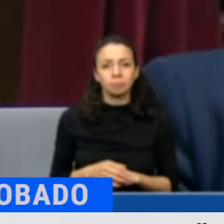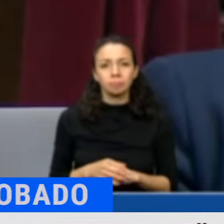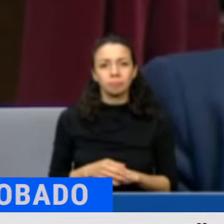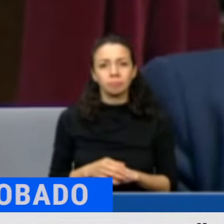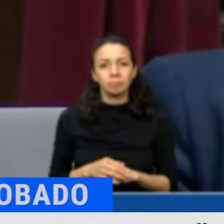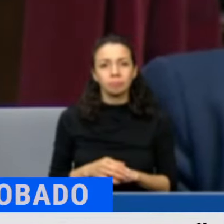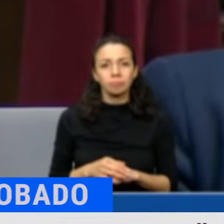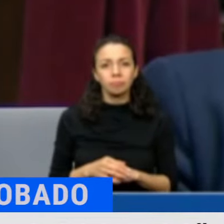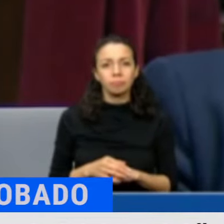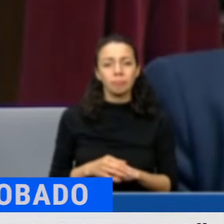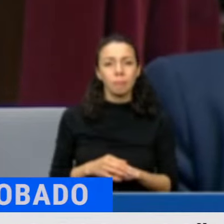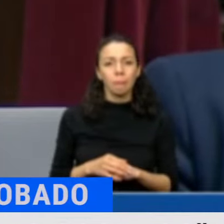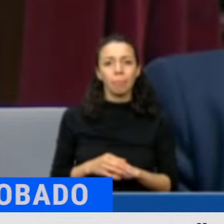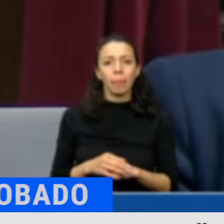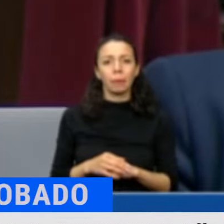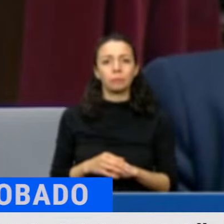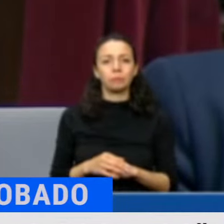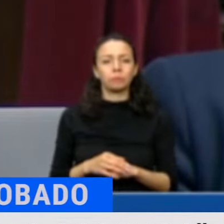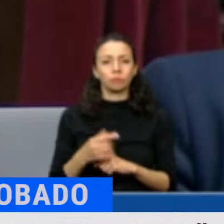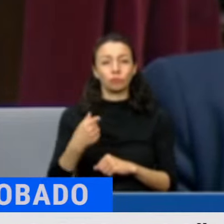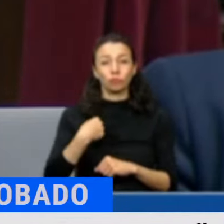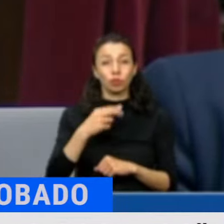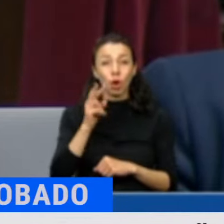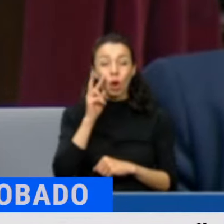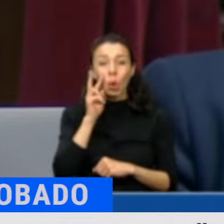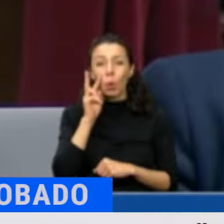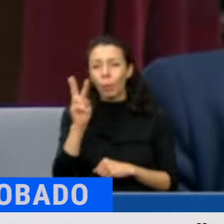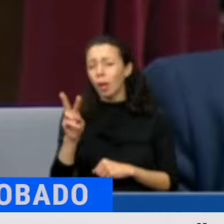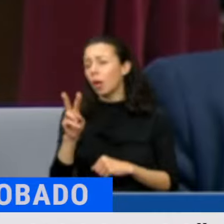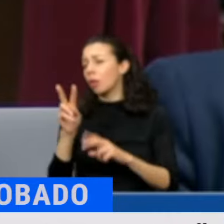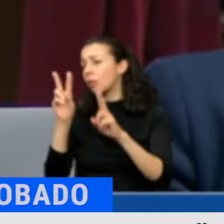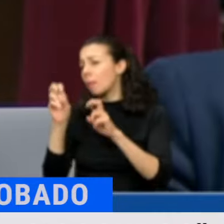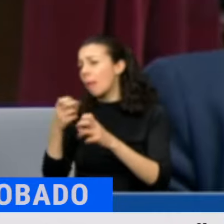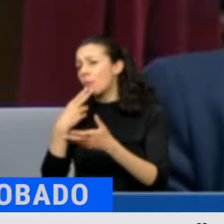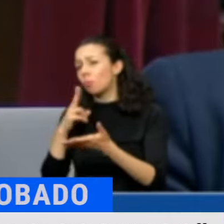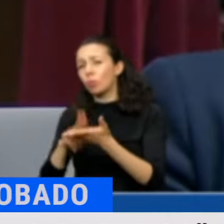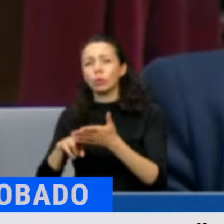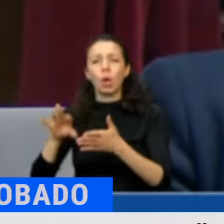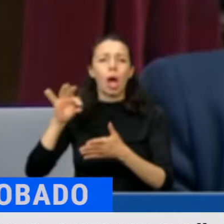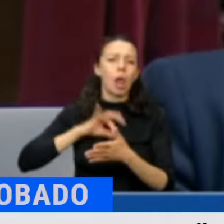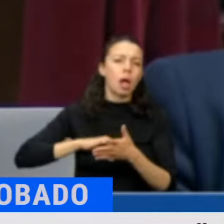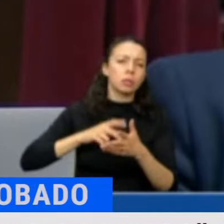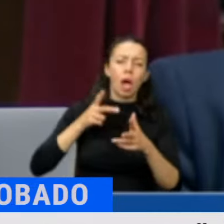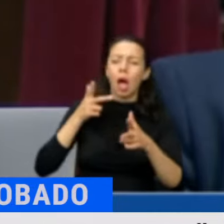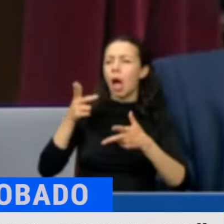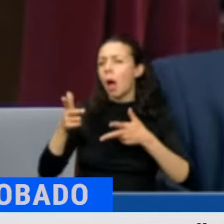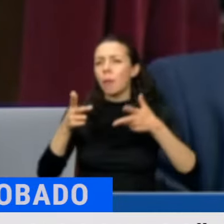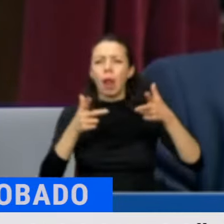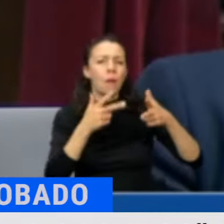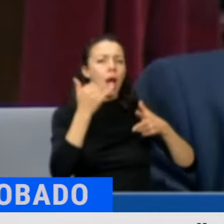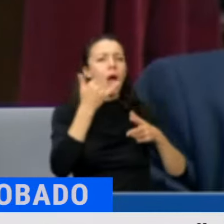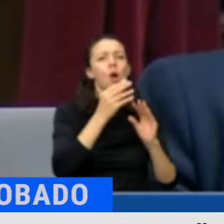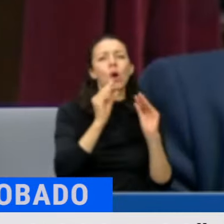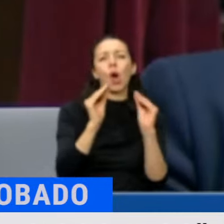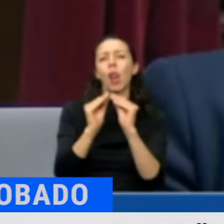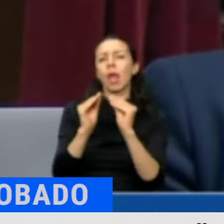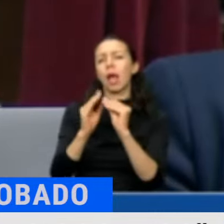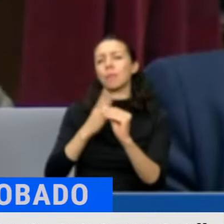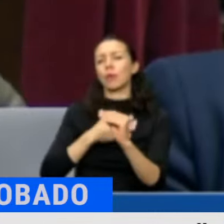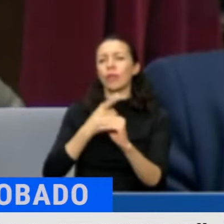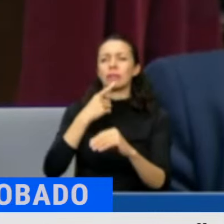camisa blanca y blanquea cuando lo saca la mancha, o no, o me equivoco. Y cuando,